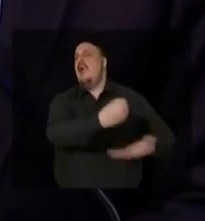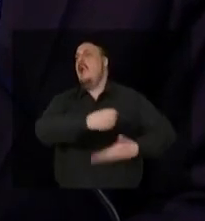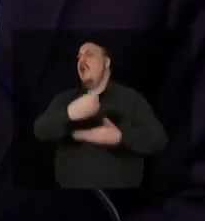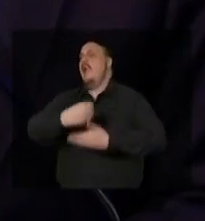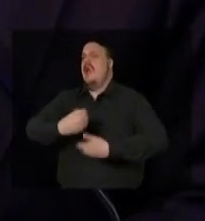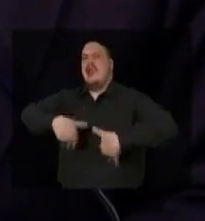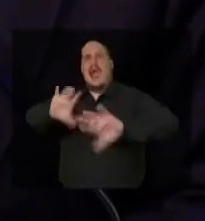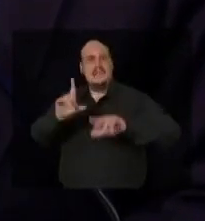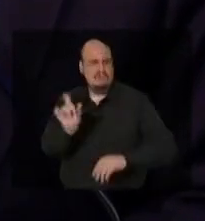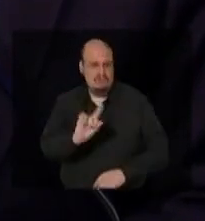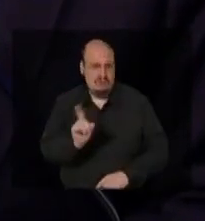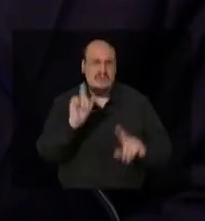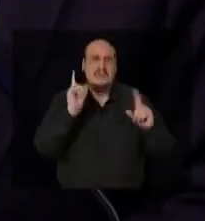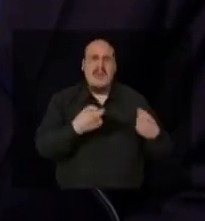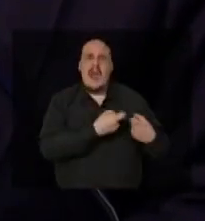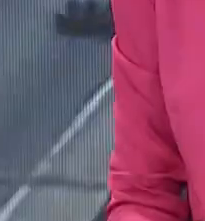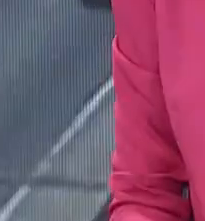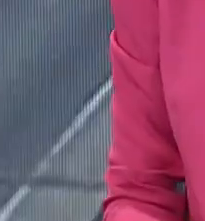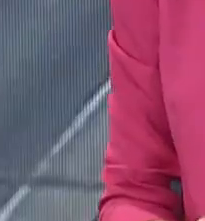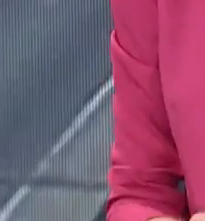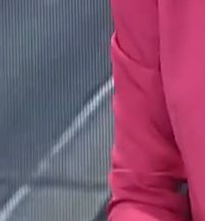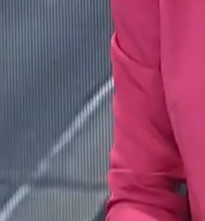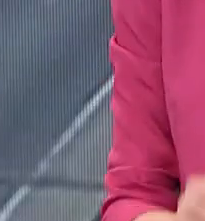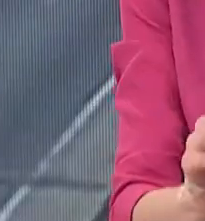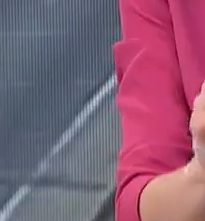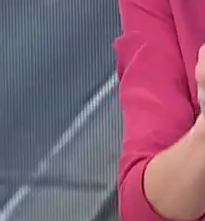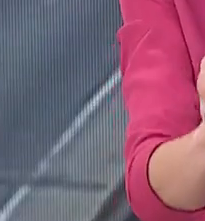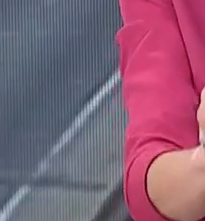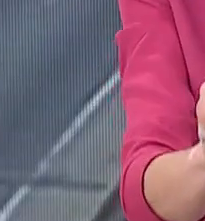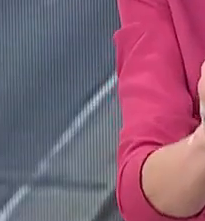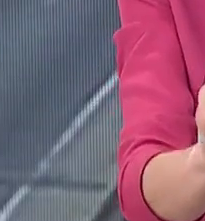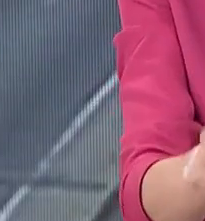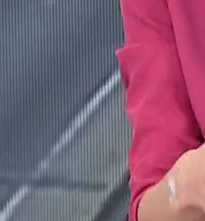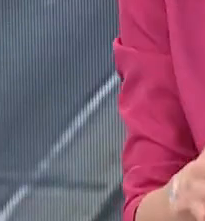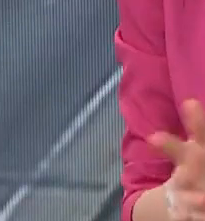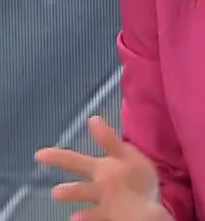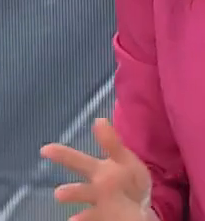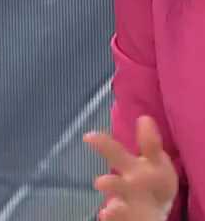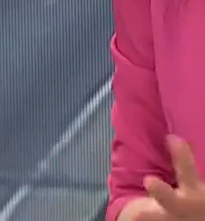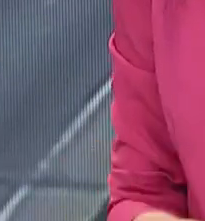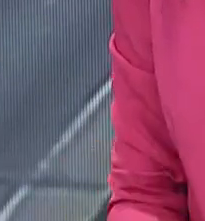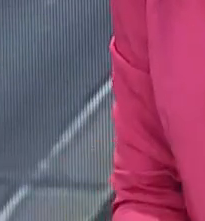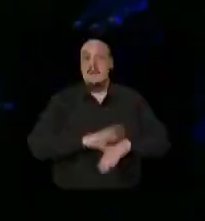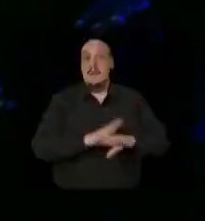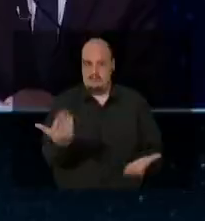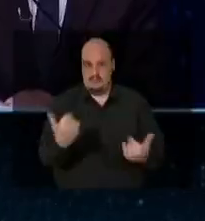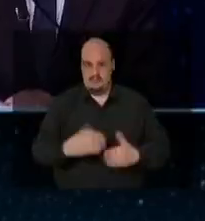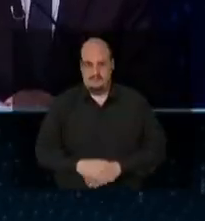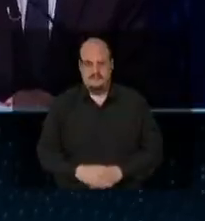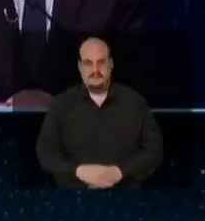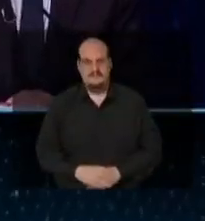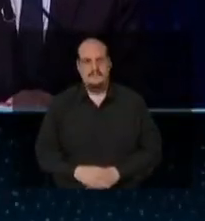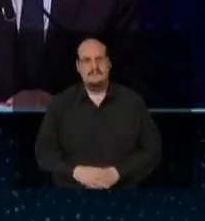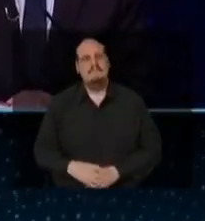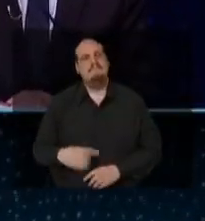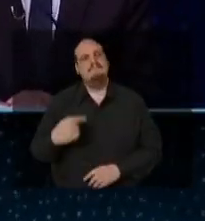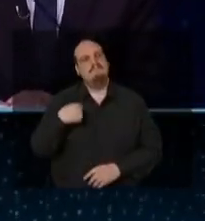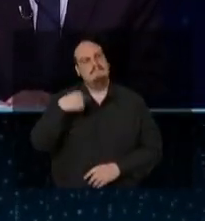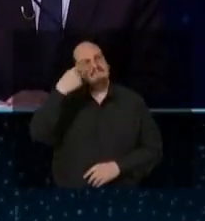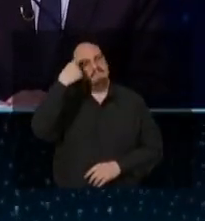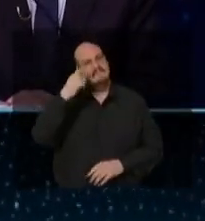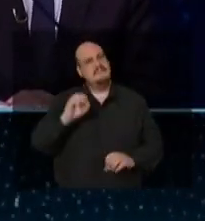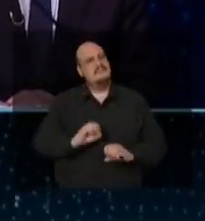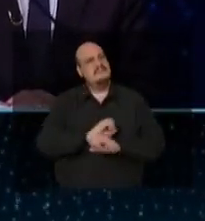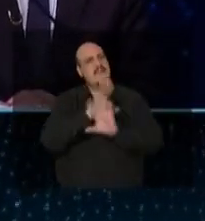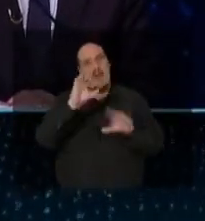Gobierno Federal diferenciando lo que es el amba de la provincia de Córdoba vamos al primer momento